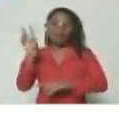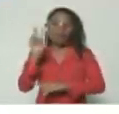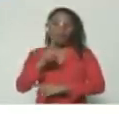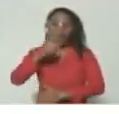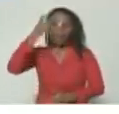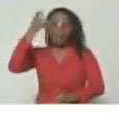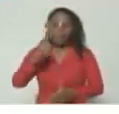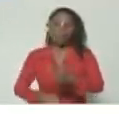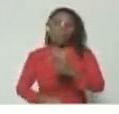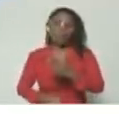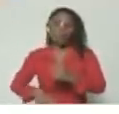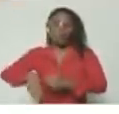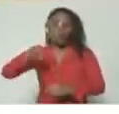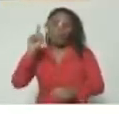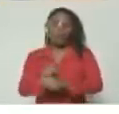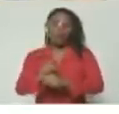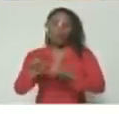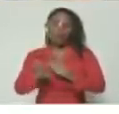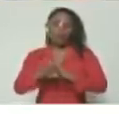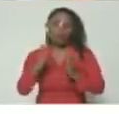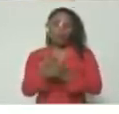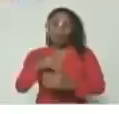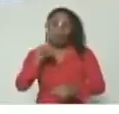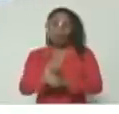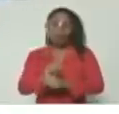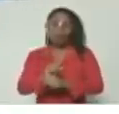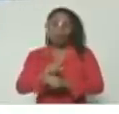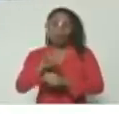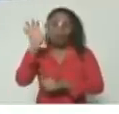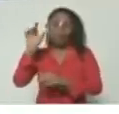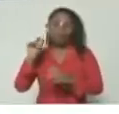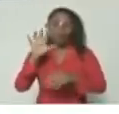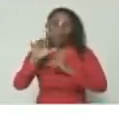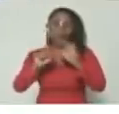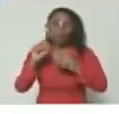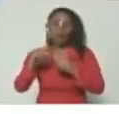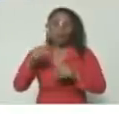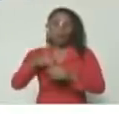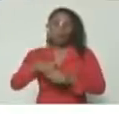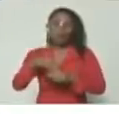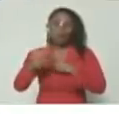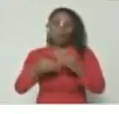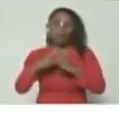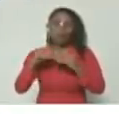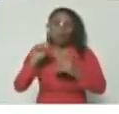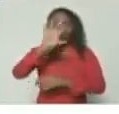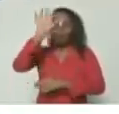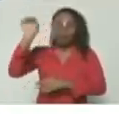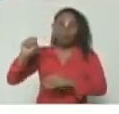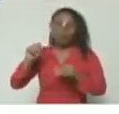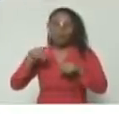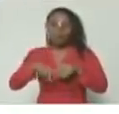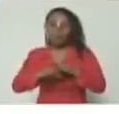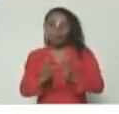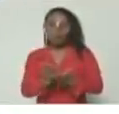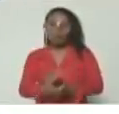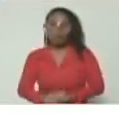prohibición única del mundo, único país del mundo, de comprar combustible como hacen todas las naciones del planeta.